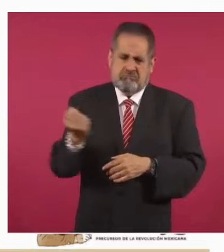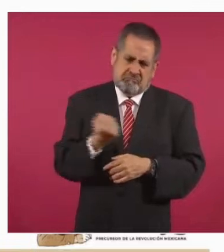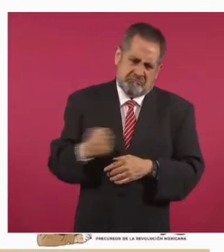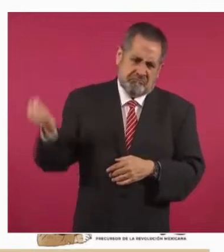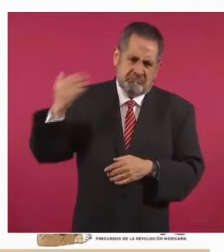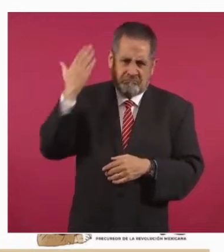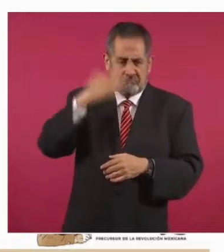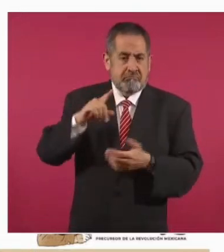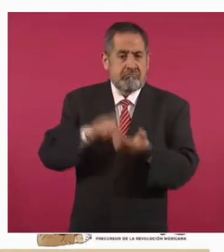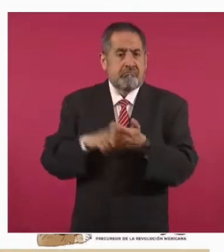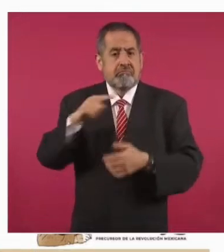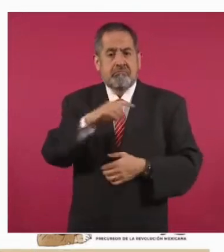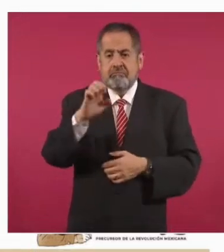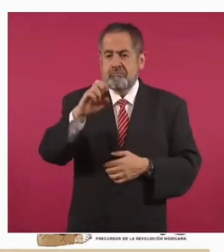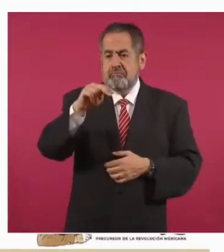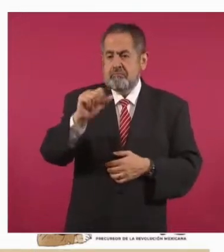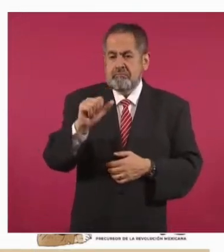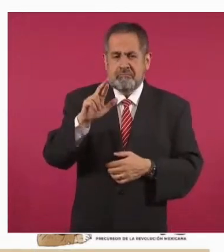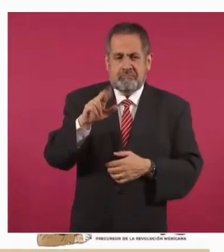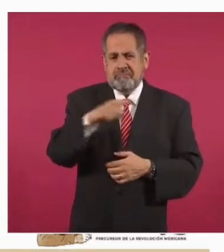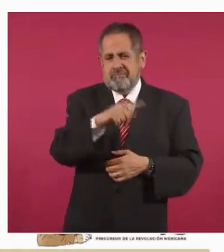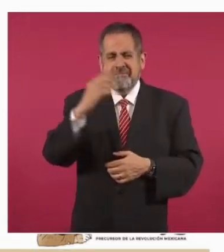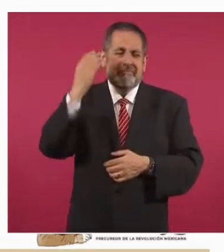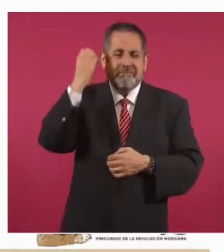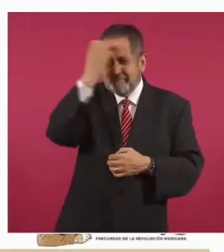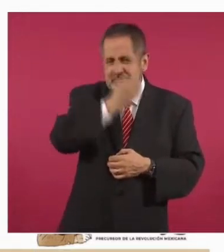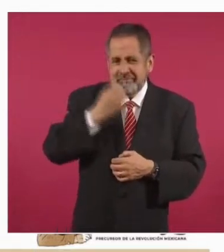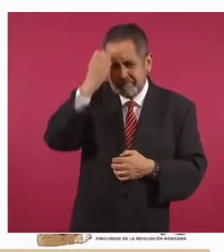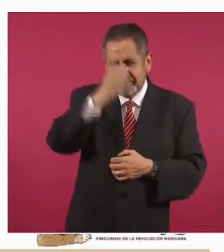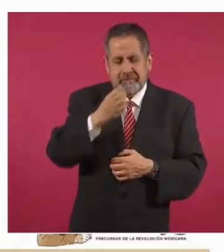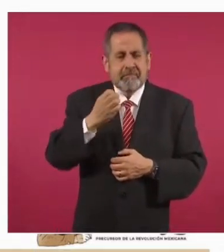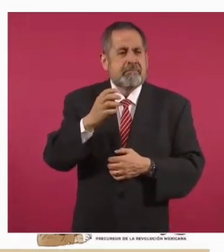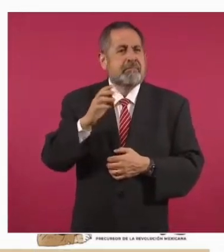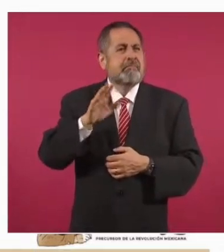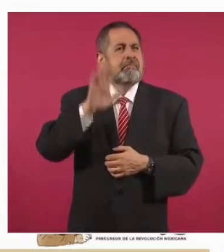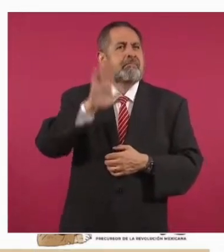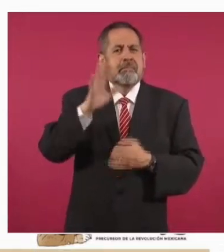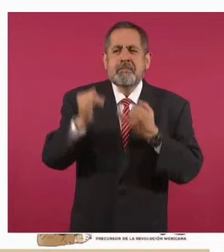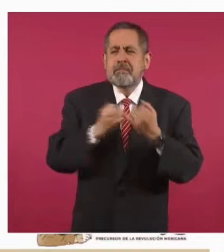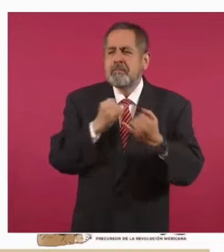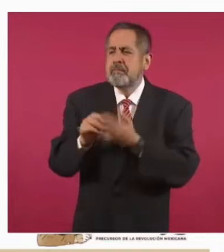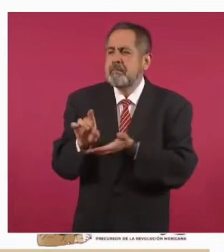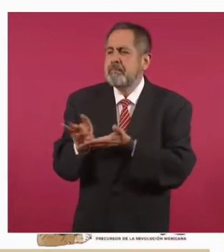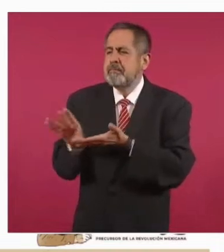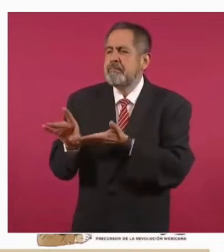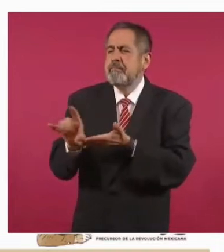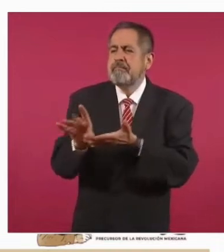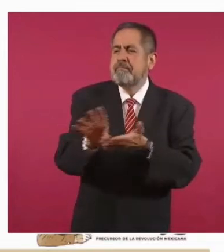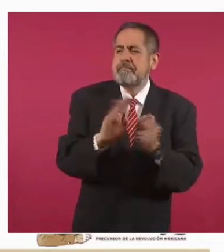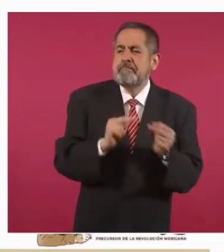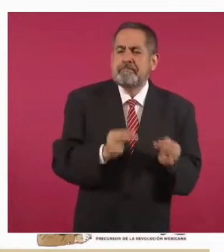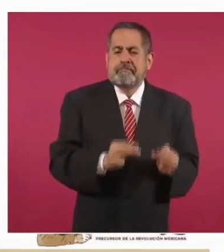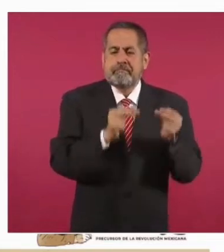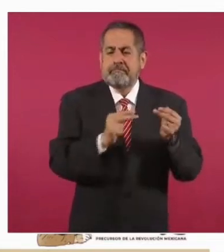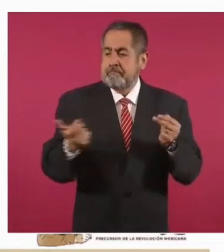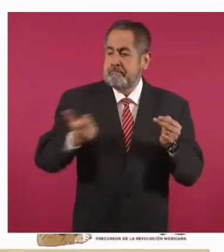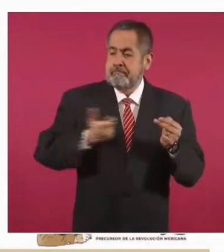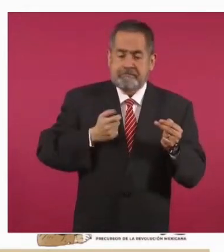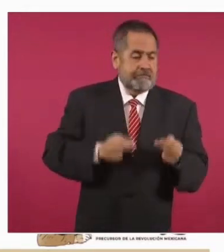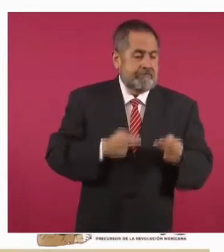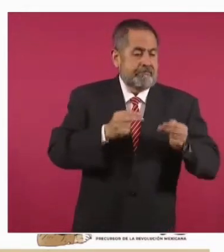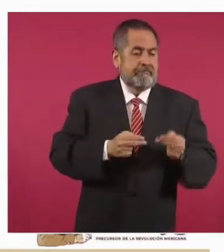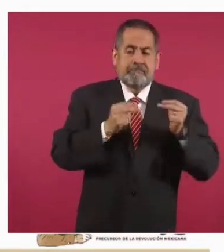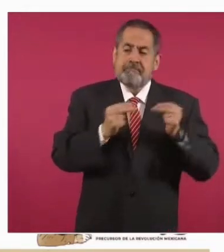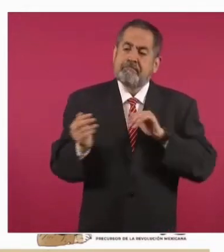El ENARM, el examen, se había convertido en una suerte de filtro que favorecía la mercantilización de los servicios